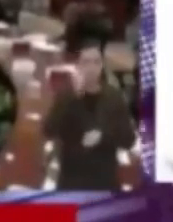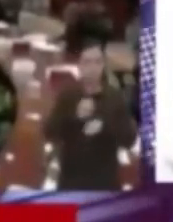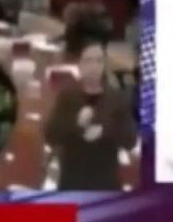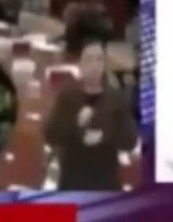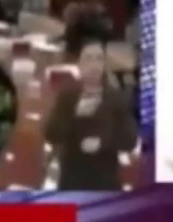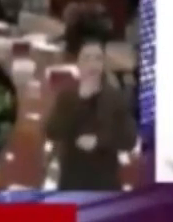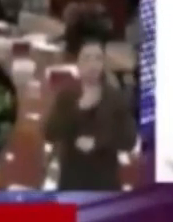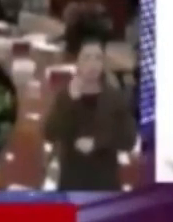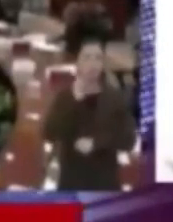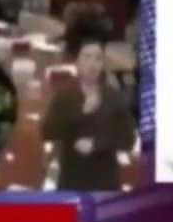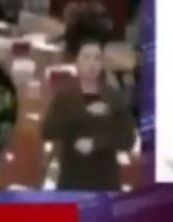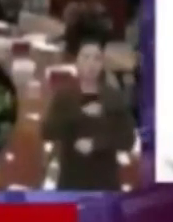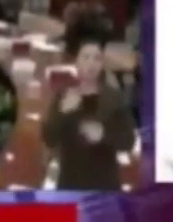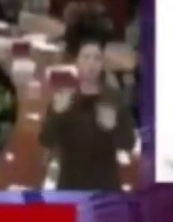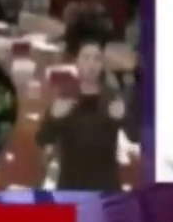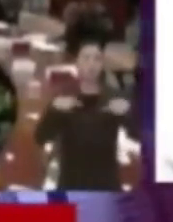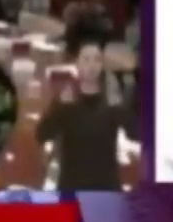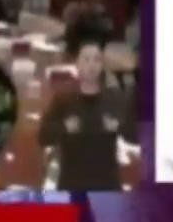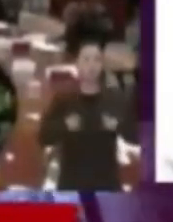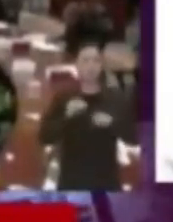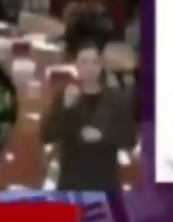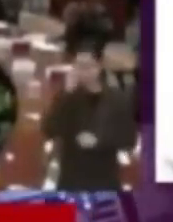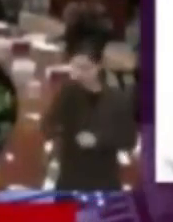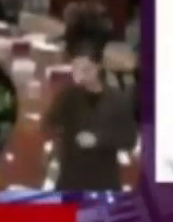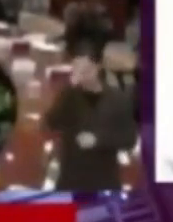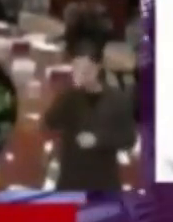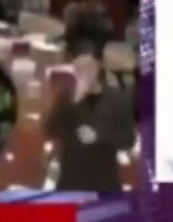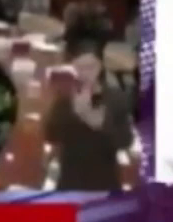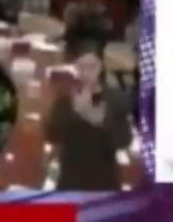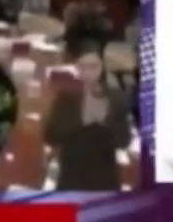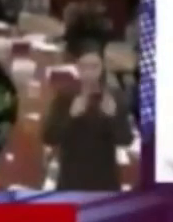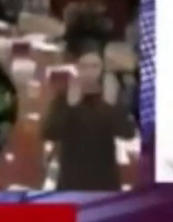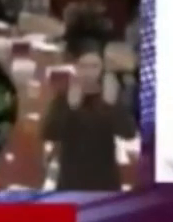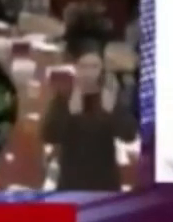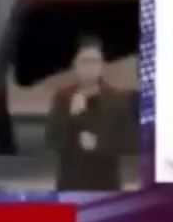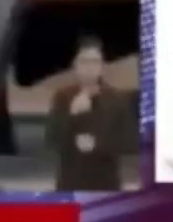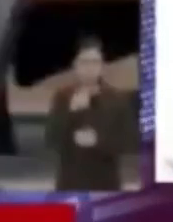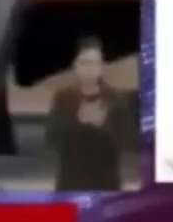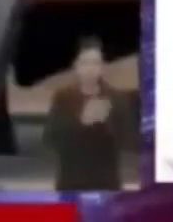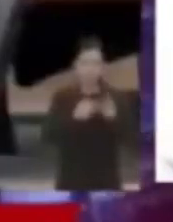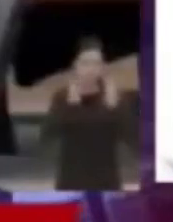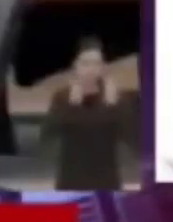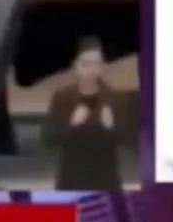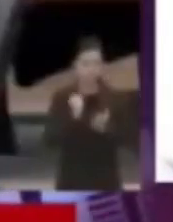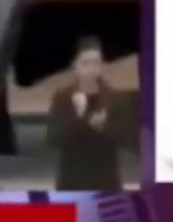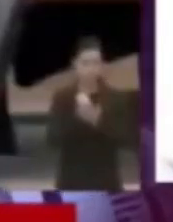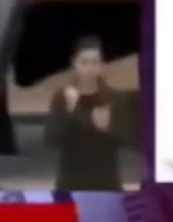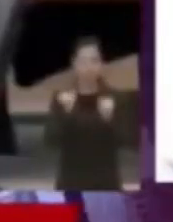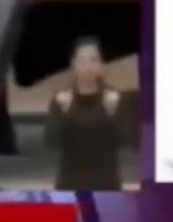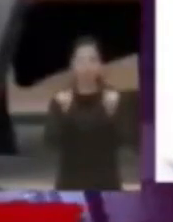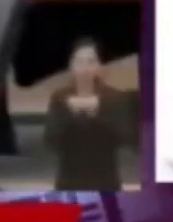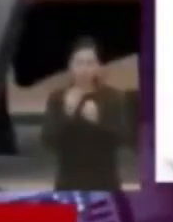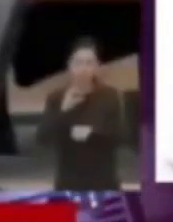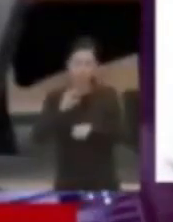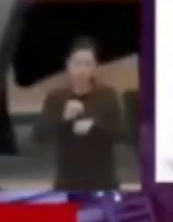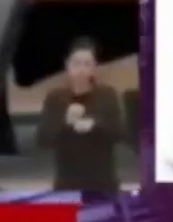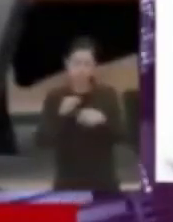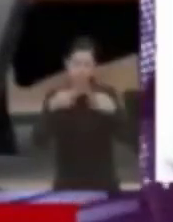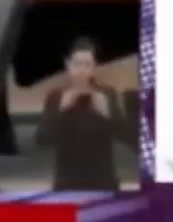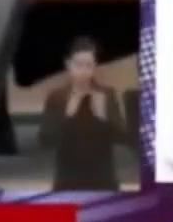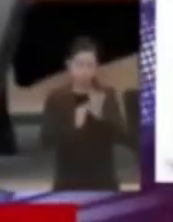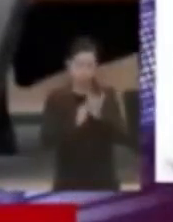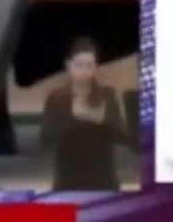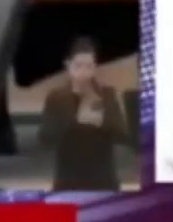contrapropuesta, vender la idea de que el presidente quería lastimar mucho al INE y que ellos lograron que fuera menos, que el daño fuera